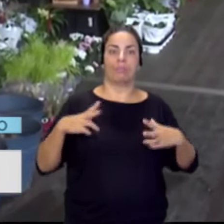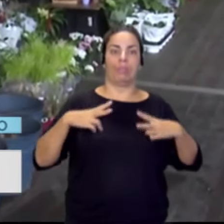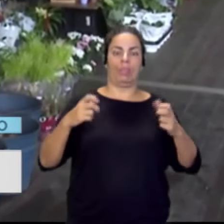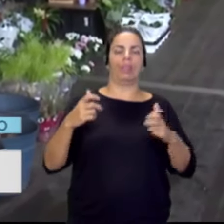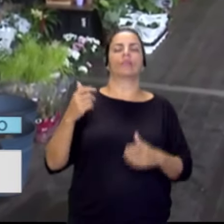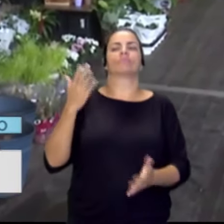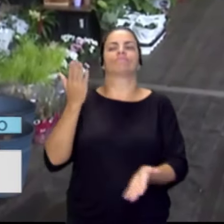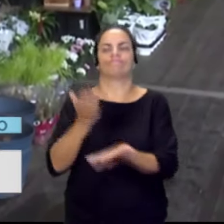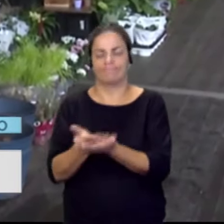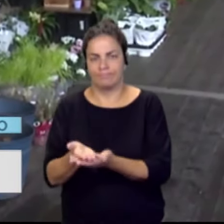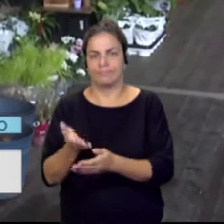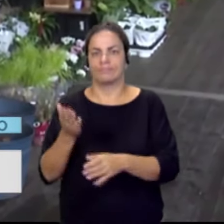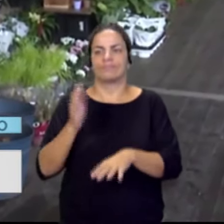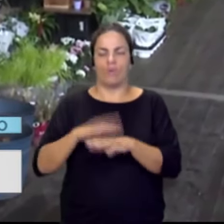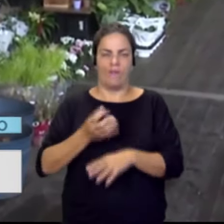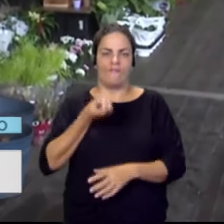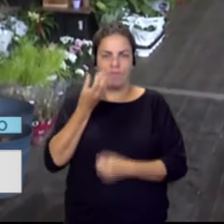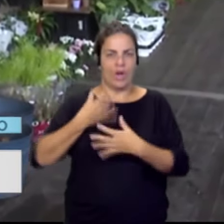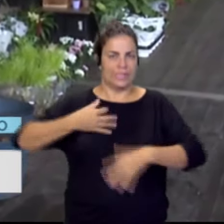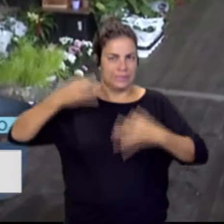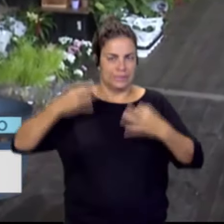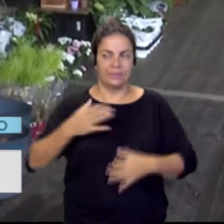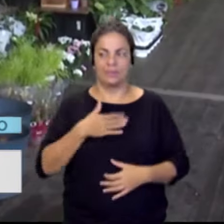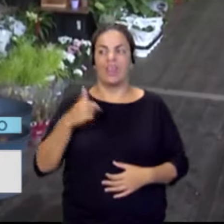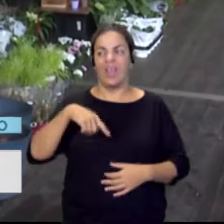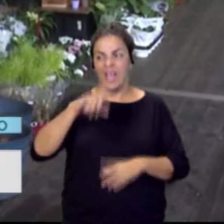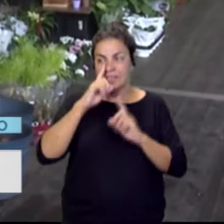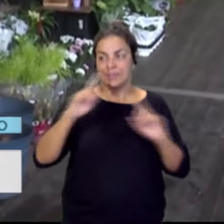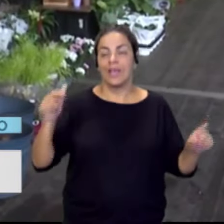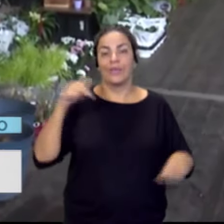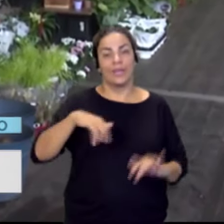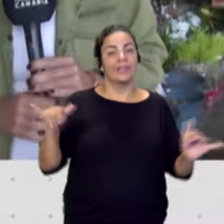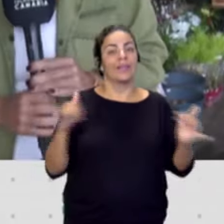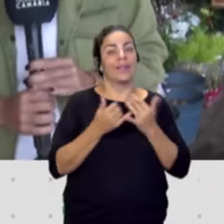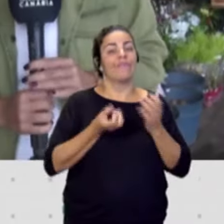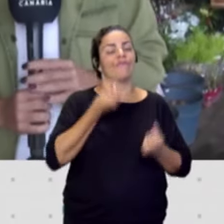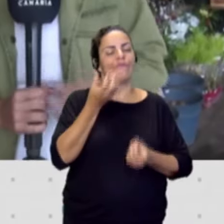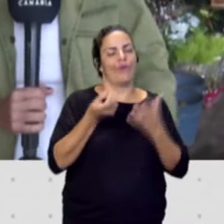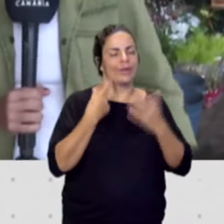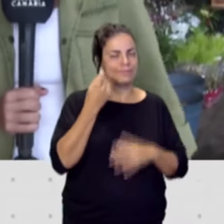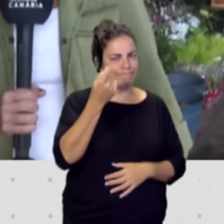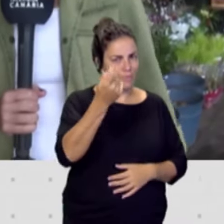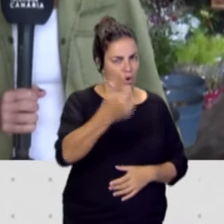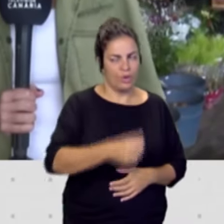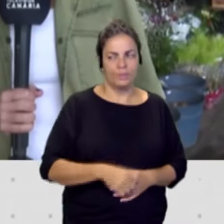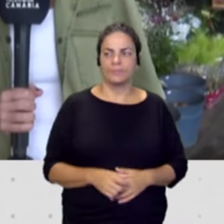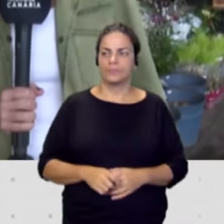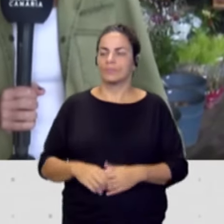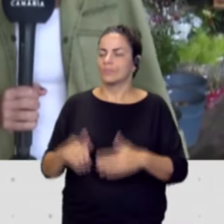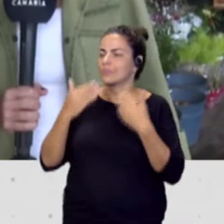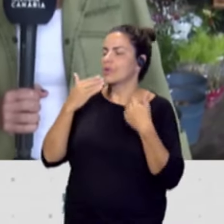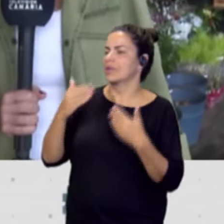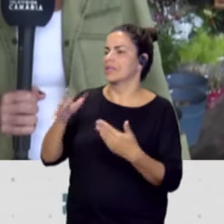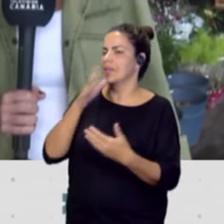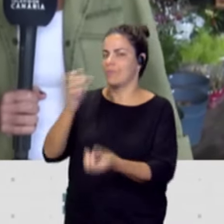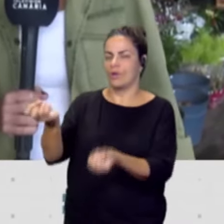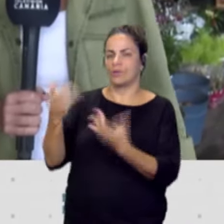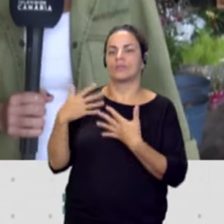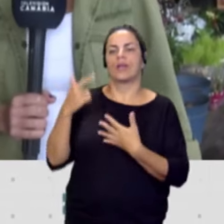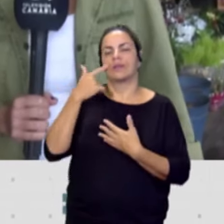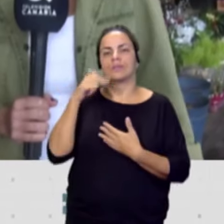para no quedarse con flores, que este año hay poquitas, por lo menos aquí en la isla de Tenerife. Pues muchas gracias, Lorena, por contarnos cómo se preparan para ese